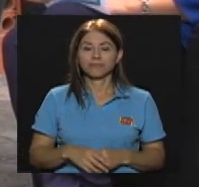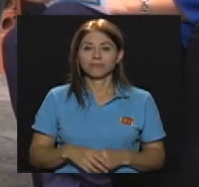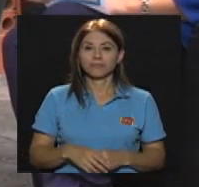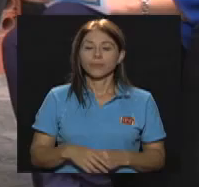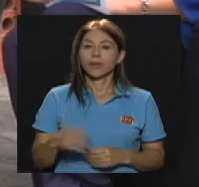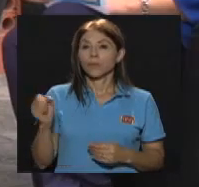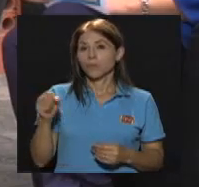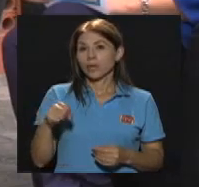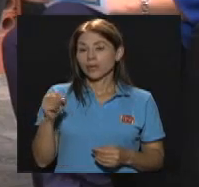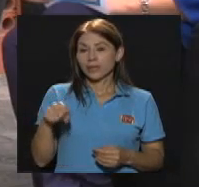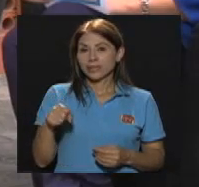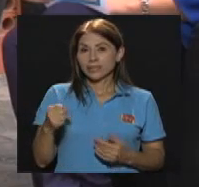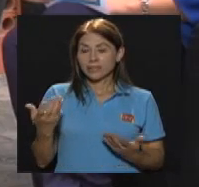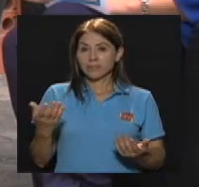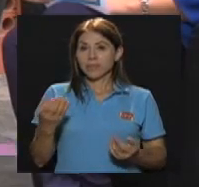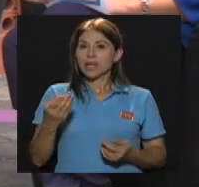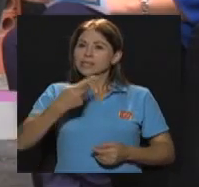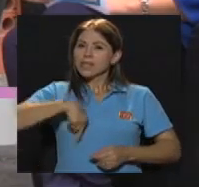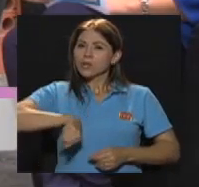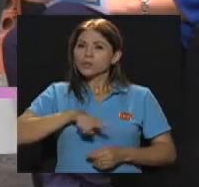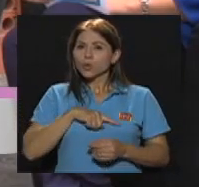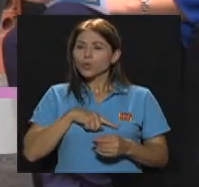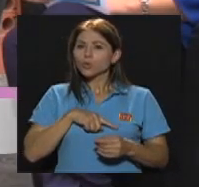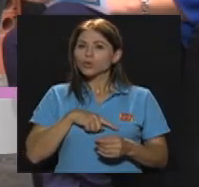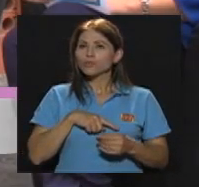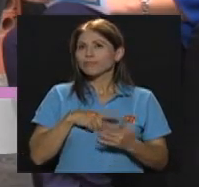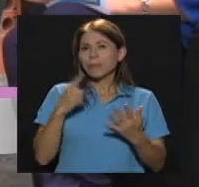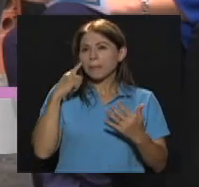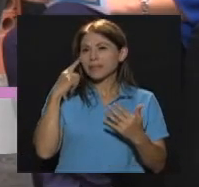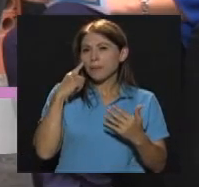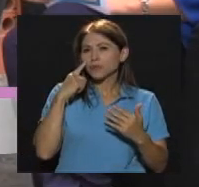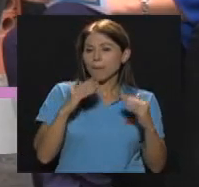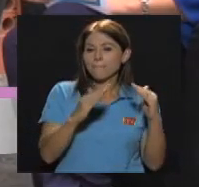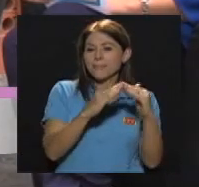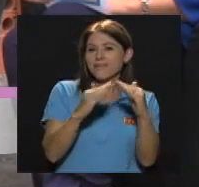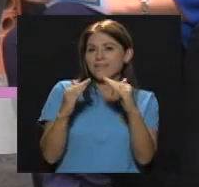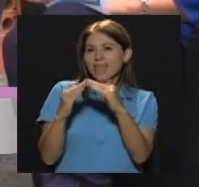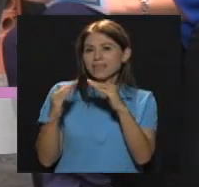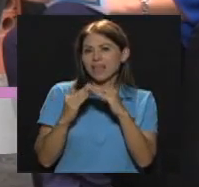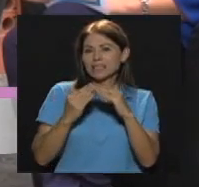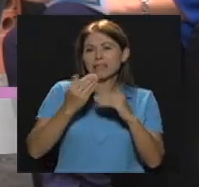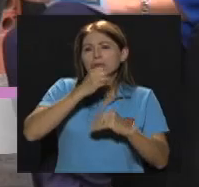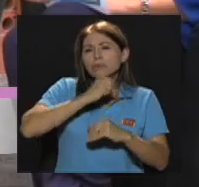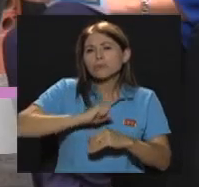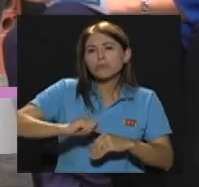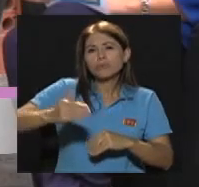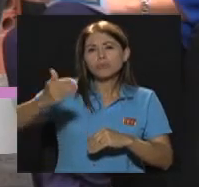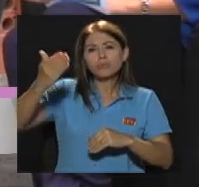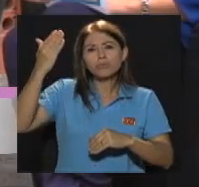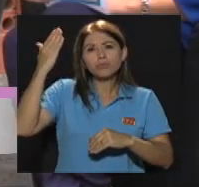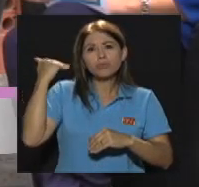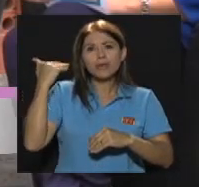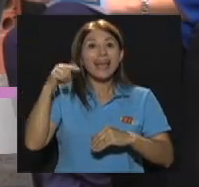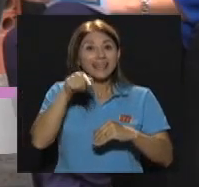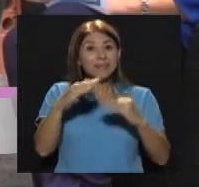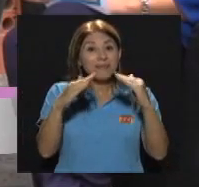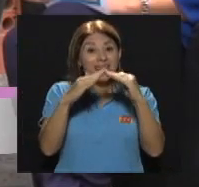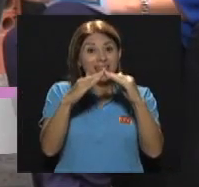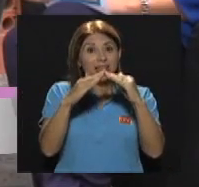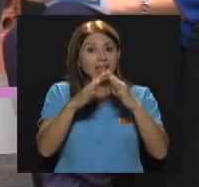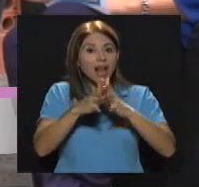precisamente, si nosotros comparamos las viviendas de hace 50, 30 o 40 años, eran viviendas muy amplias. Ahora